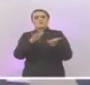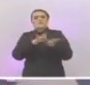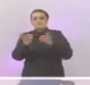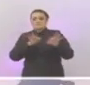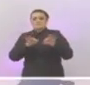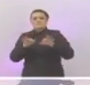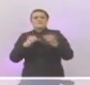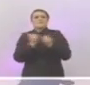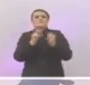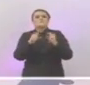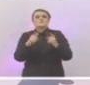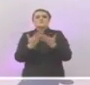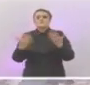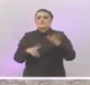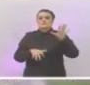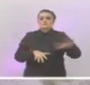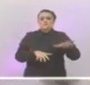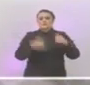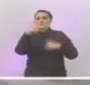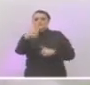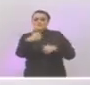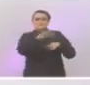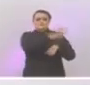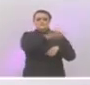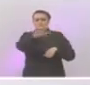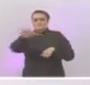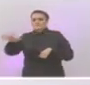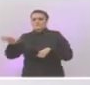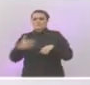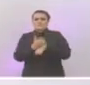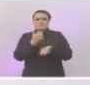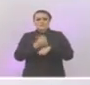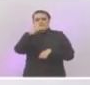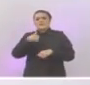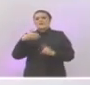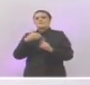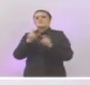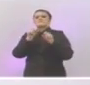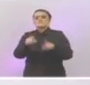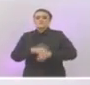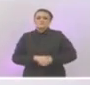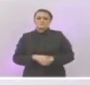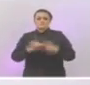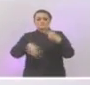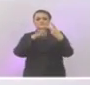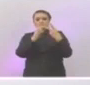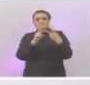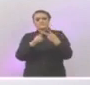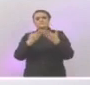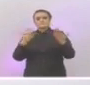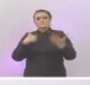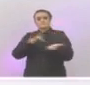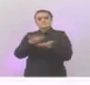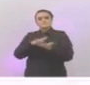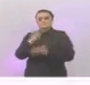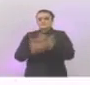se realizan en las seis regiones en que se dividió el Estado para este propósito. Segundo, apoyo a la